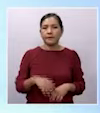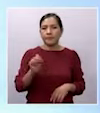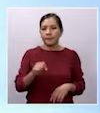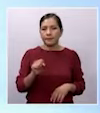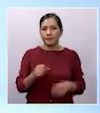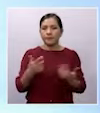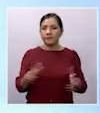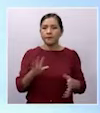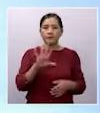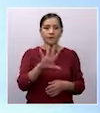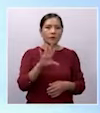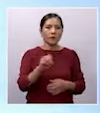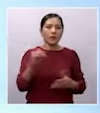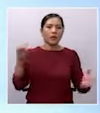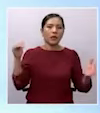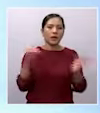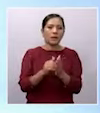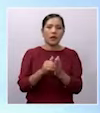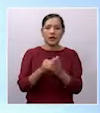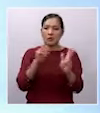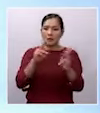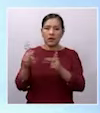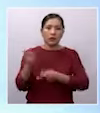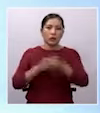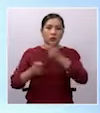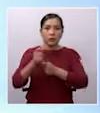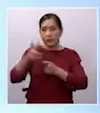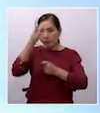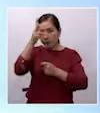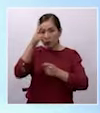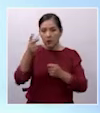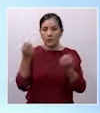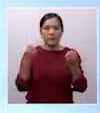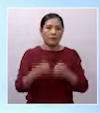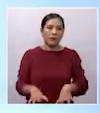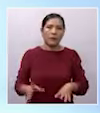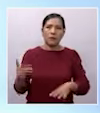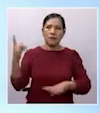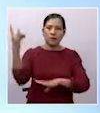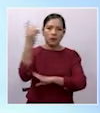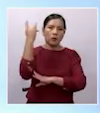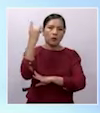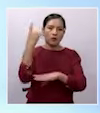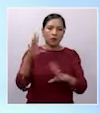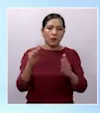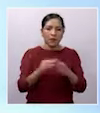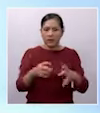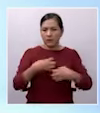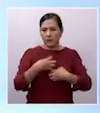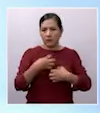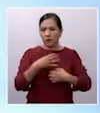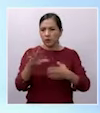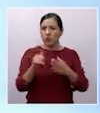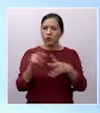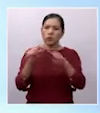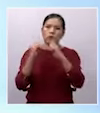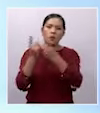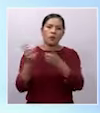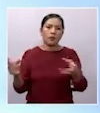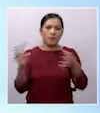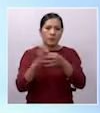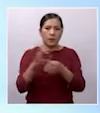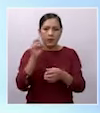Más de 50.000 comerciantes de pollo son perjudicadas a nivel nacional. Piden y exigen a sectores afines a Evo